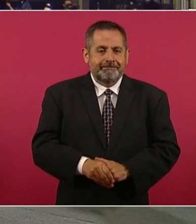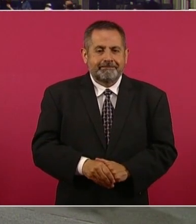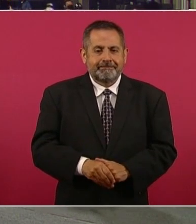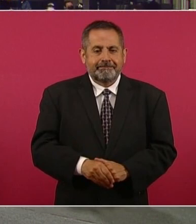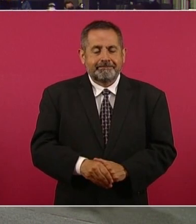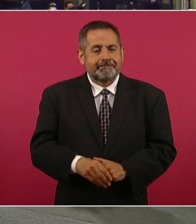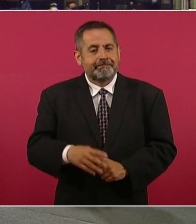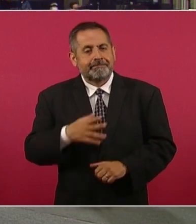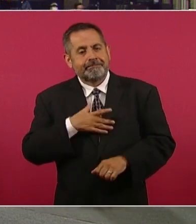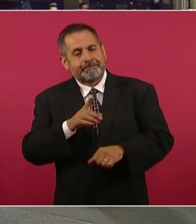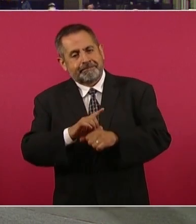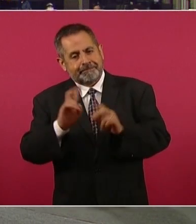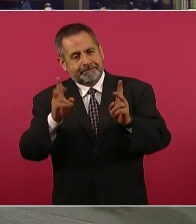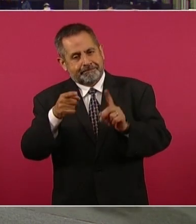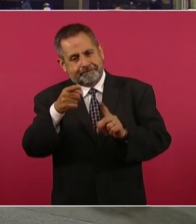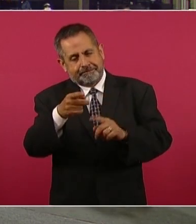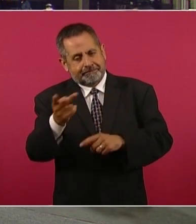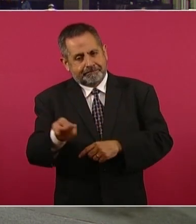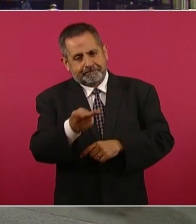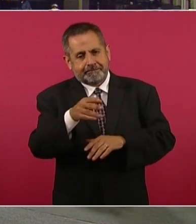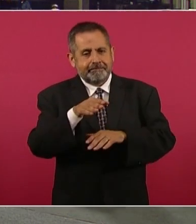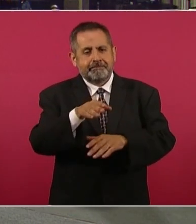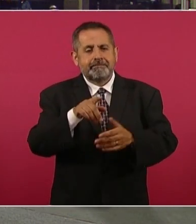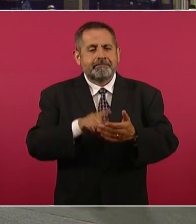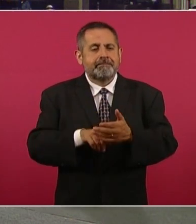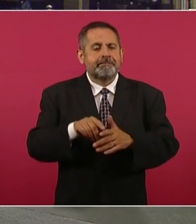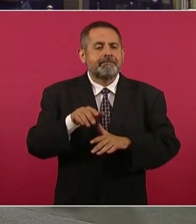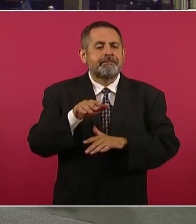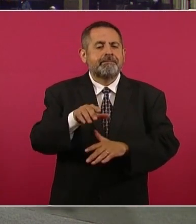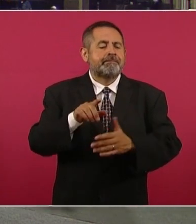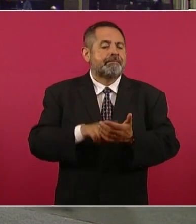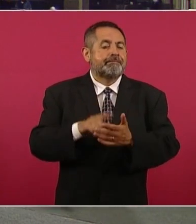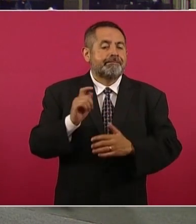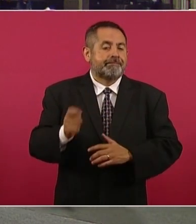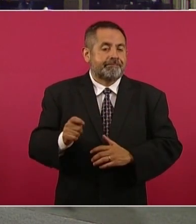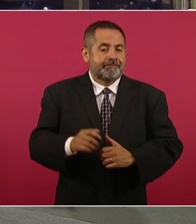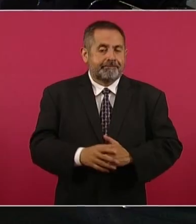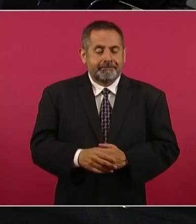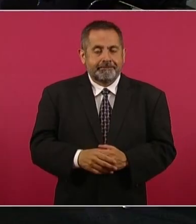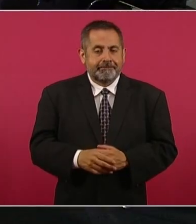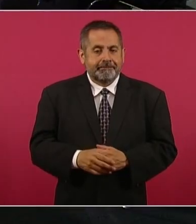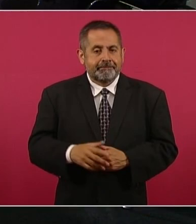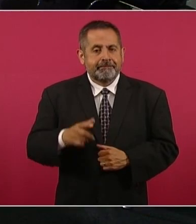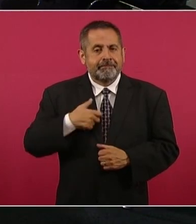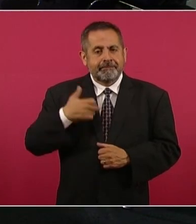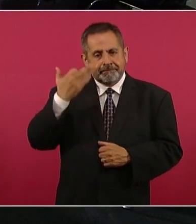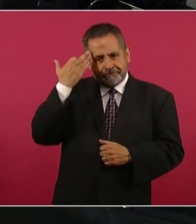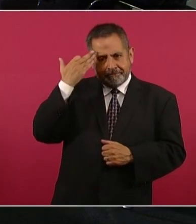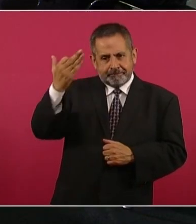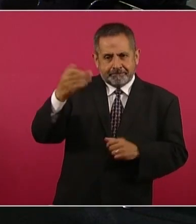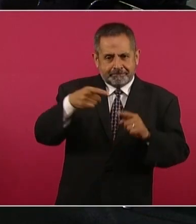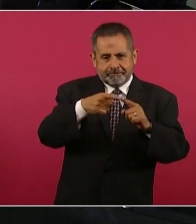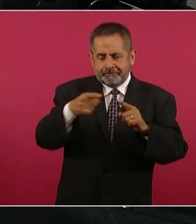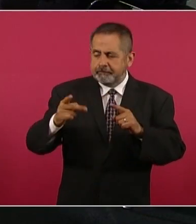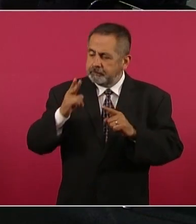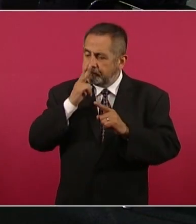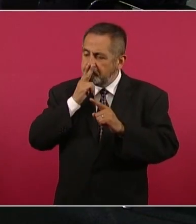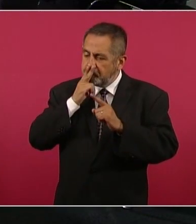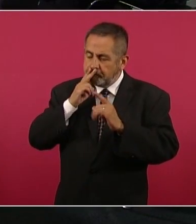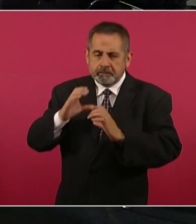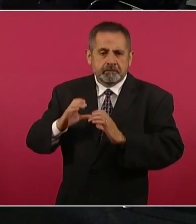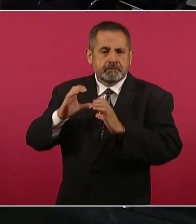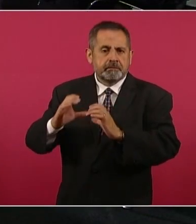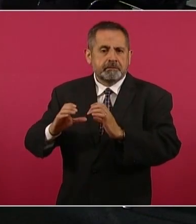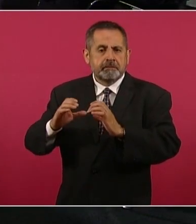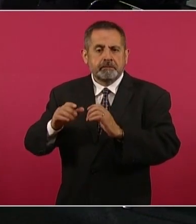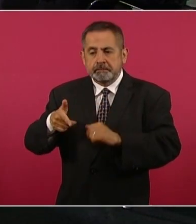Buenos días, yo del tema. Preguntarle sobre el asunto de los tiempos que se lleva la conservación de cada uno